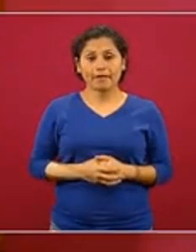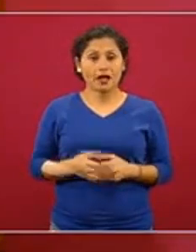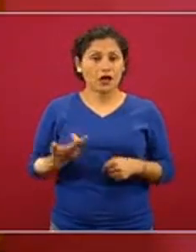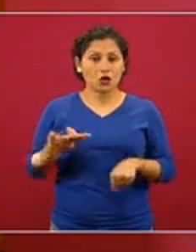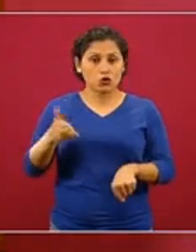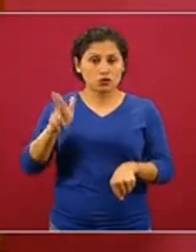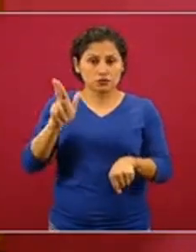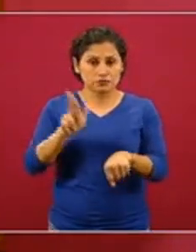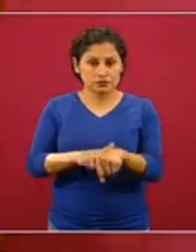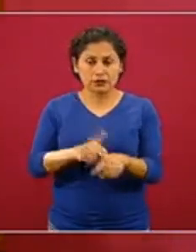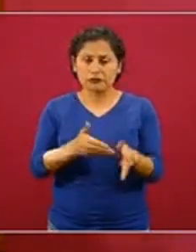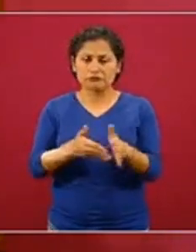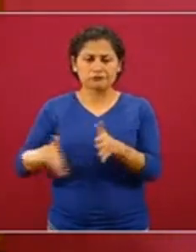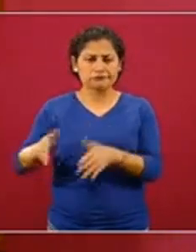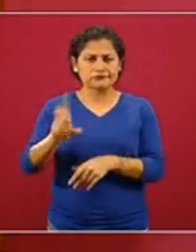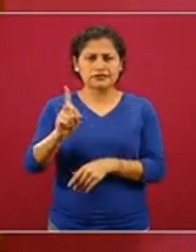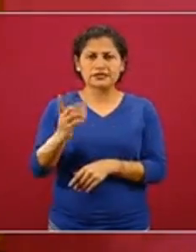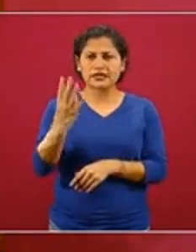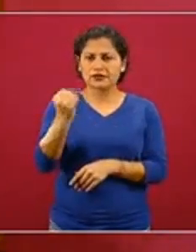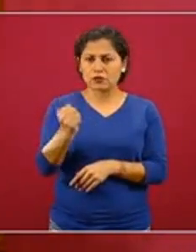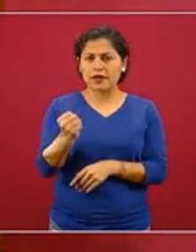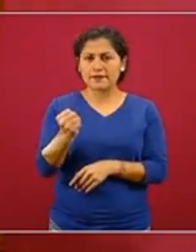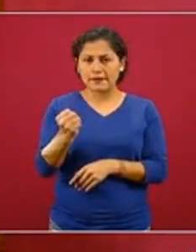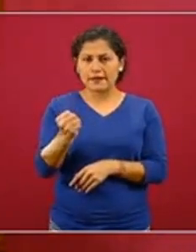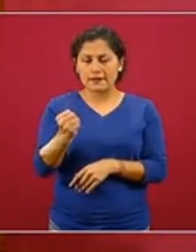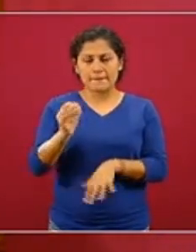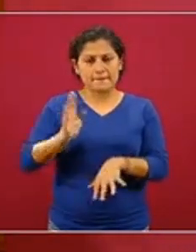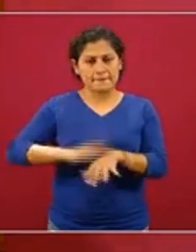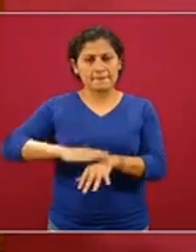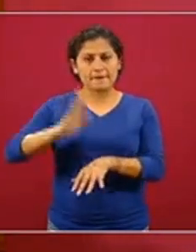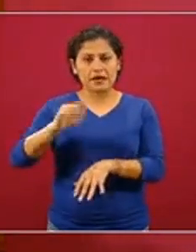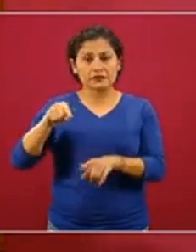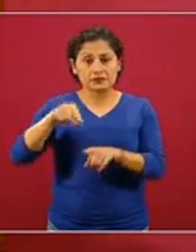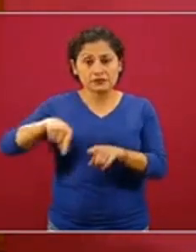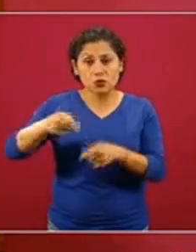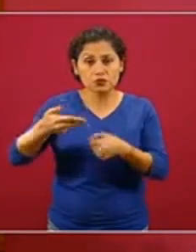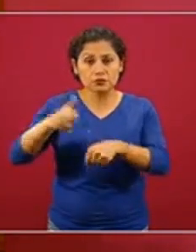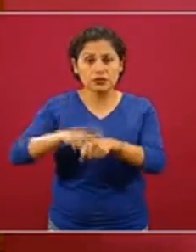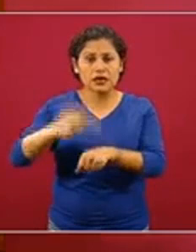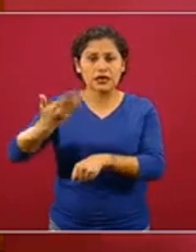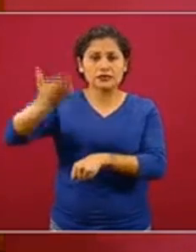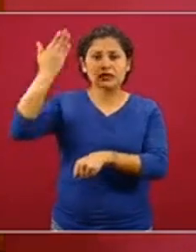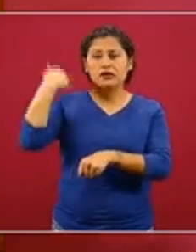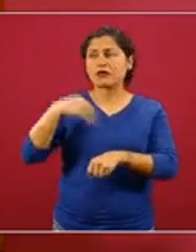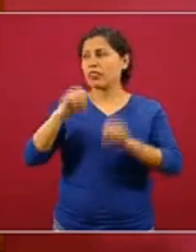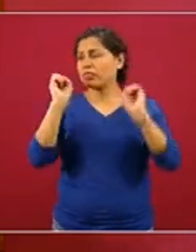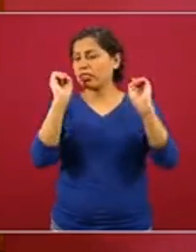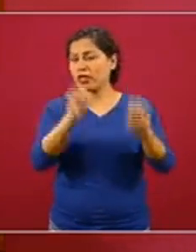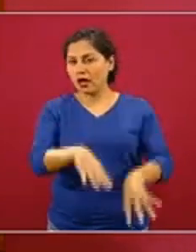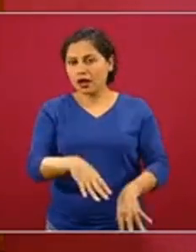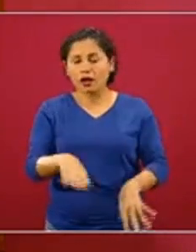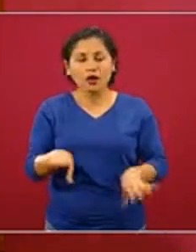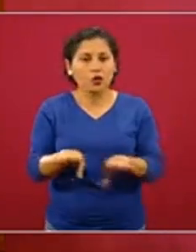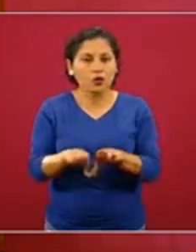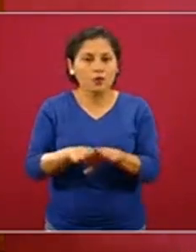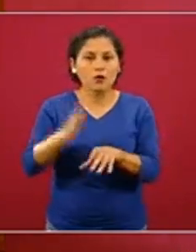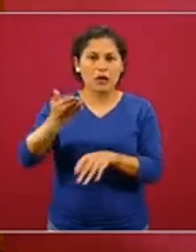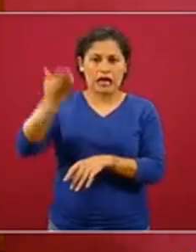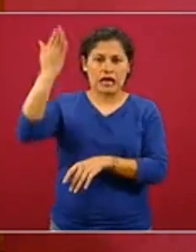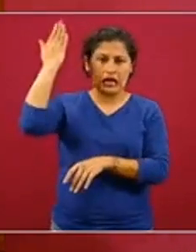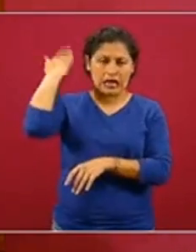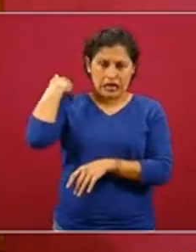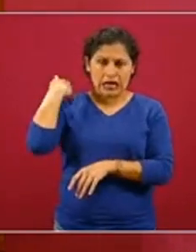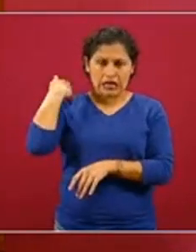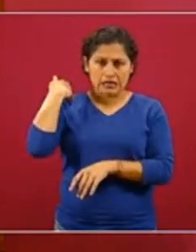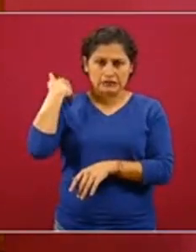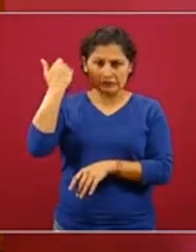más de 39 de ellos, que habían sido abandonados. Eran obras o bien de remodelación o